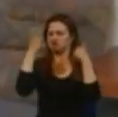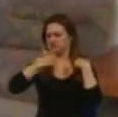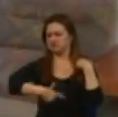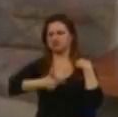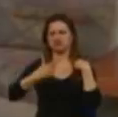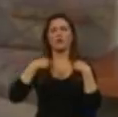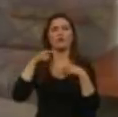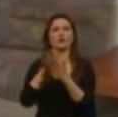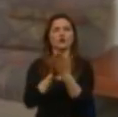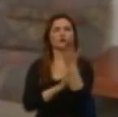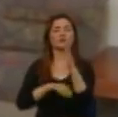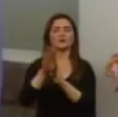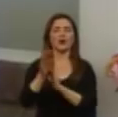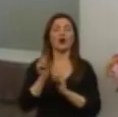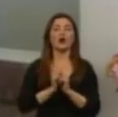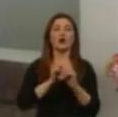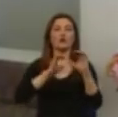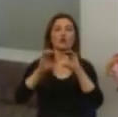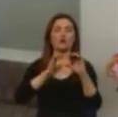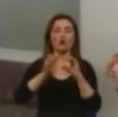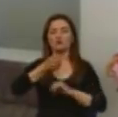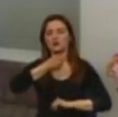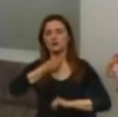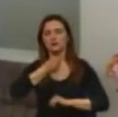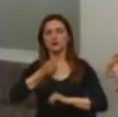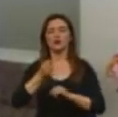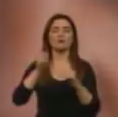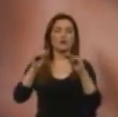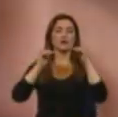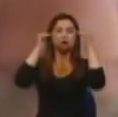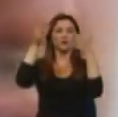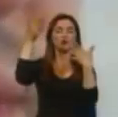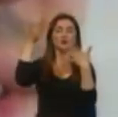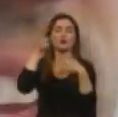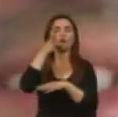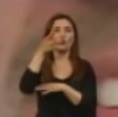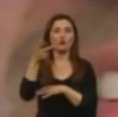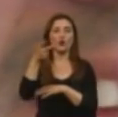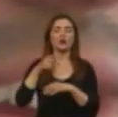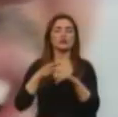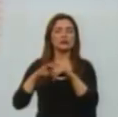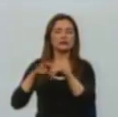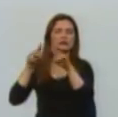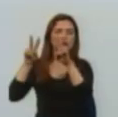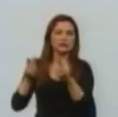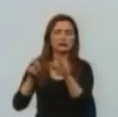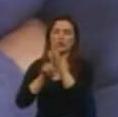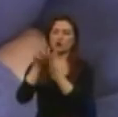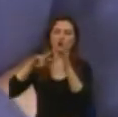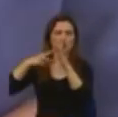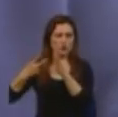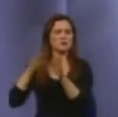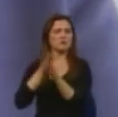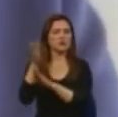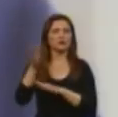es comunicador, tiene una maestría en políticas públicas y empresario en temas de desarrollo tecnológico. Dice que también le tomó por